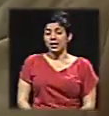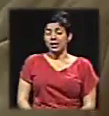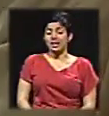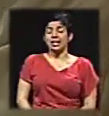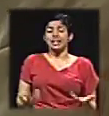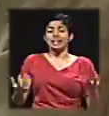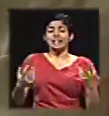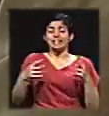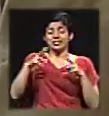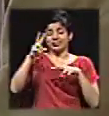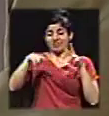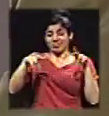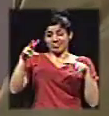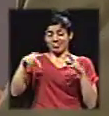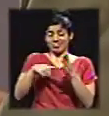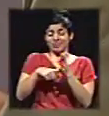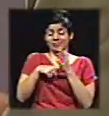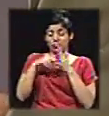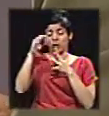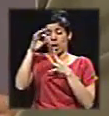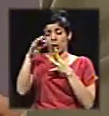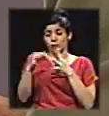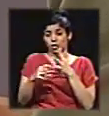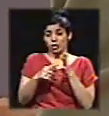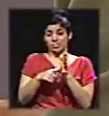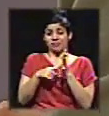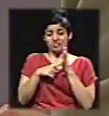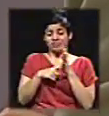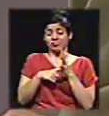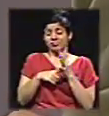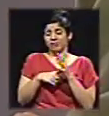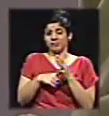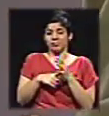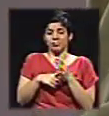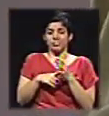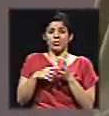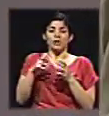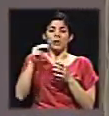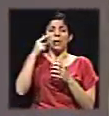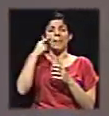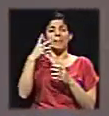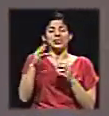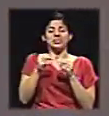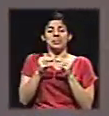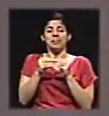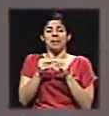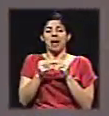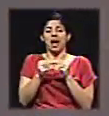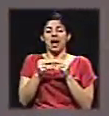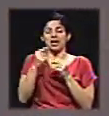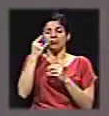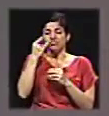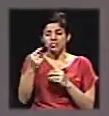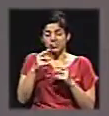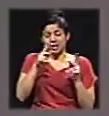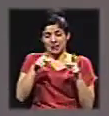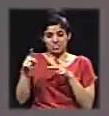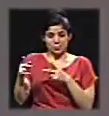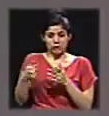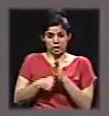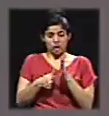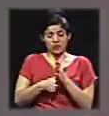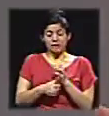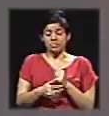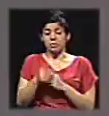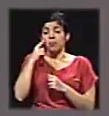gama que presenta, la gama de opciones que se presentan no pareciera ser muy atractiva a ojos uh-huh. del electorado. Por un